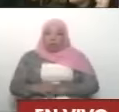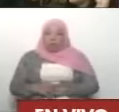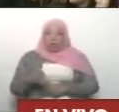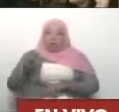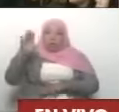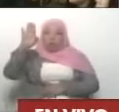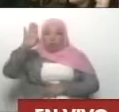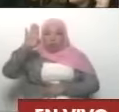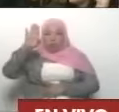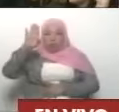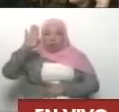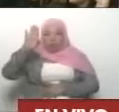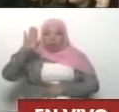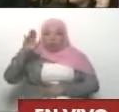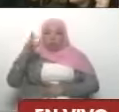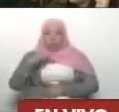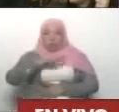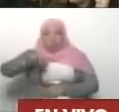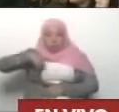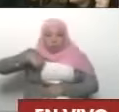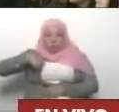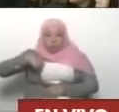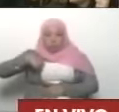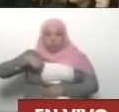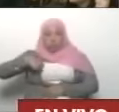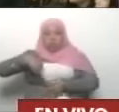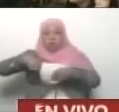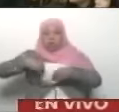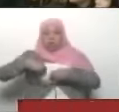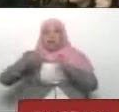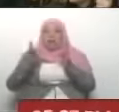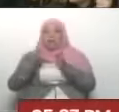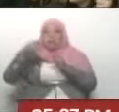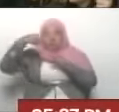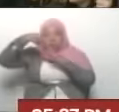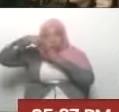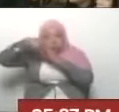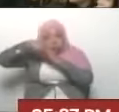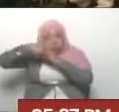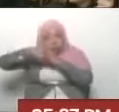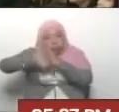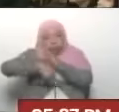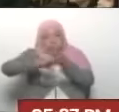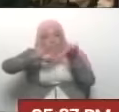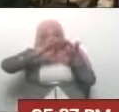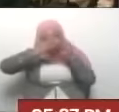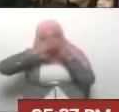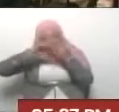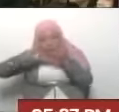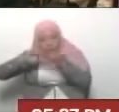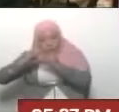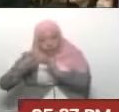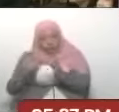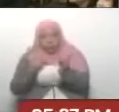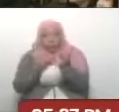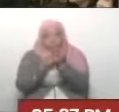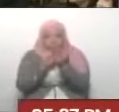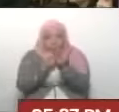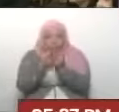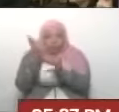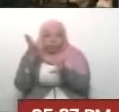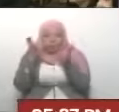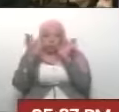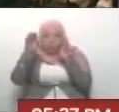Juran ustedes acercarse a profundidad a las comunidades, escuchar al